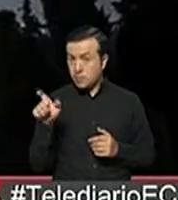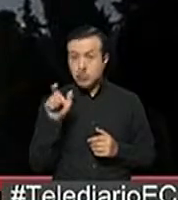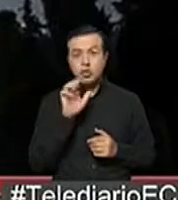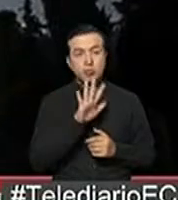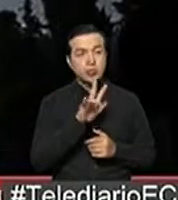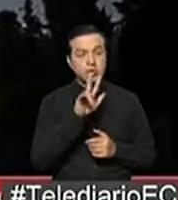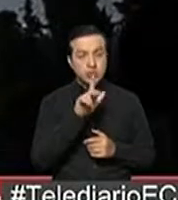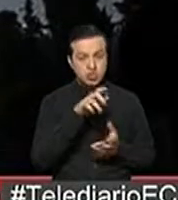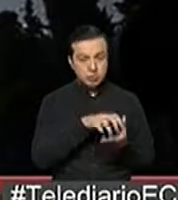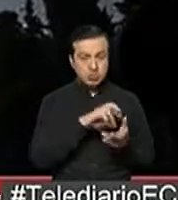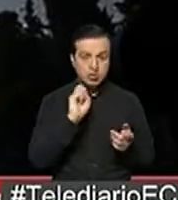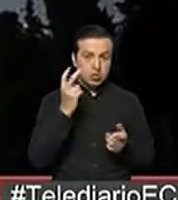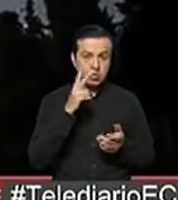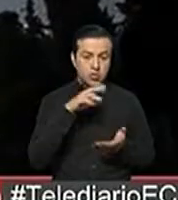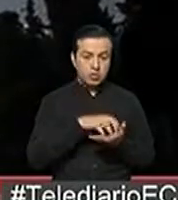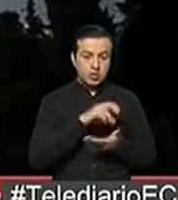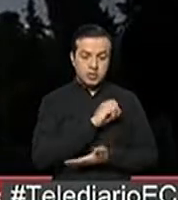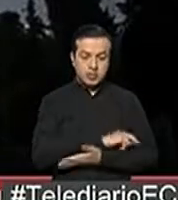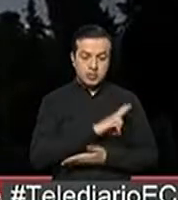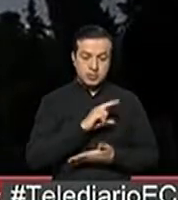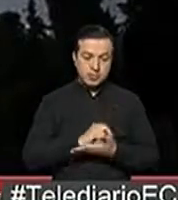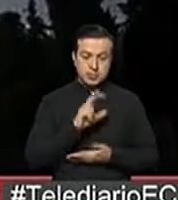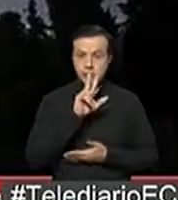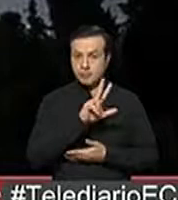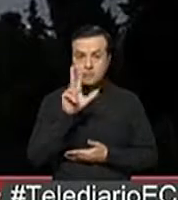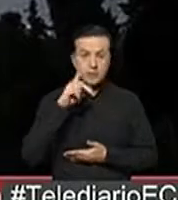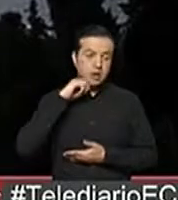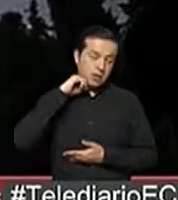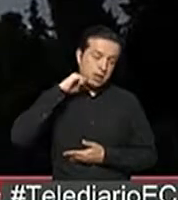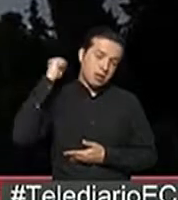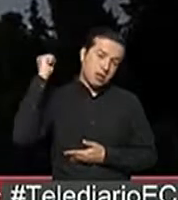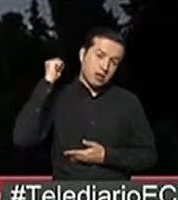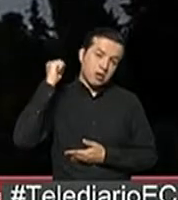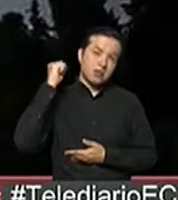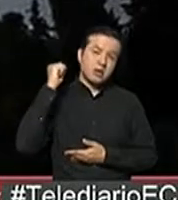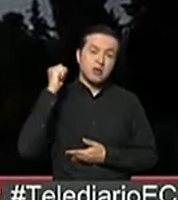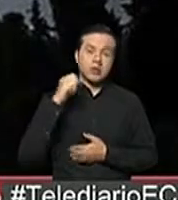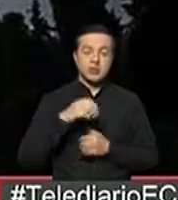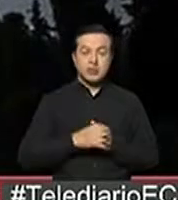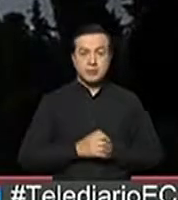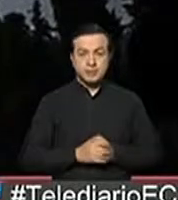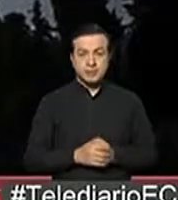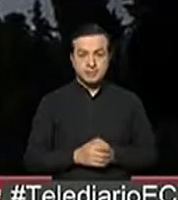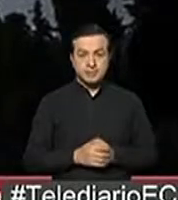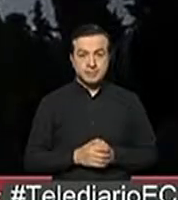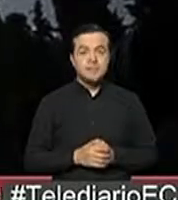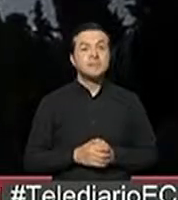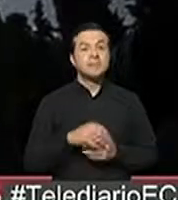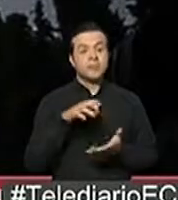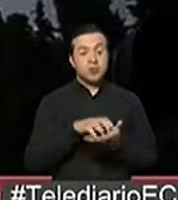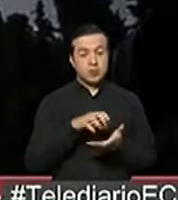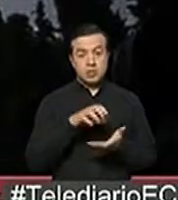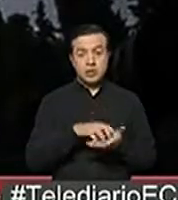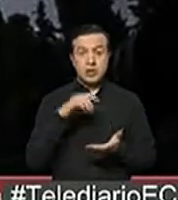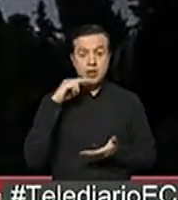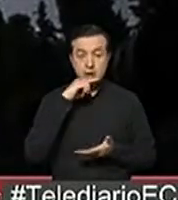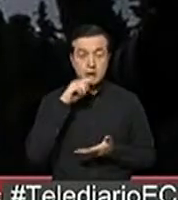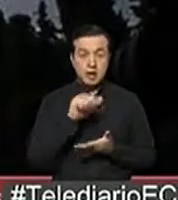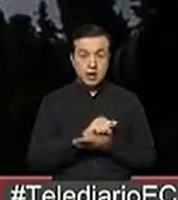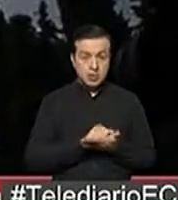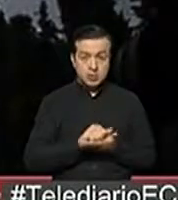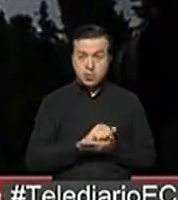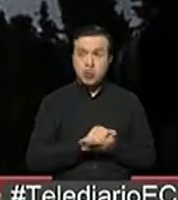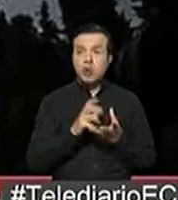de la provincia de Napo, donde se presentan 33 suicidios por cada 100.000 adolescentes. Las provincias de Cañar y Azuay,